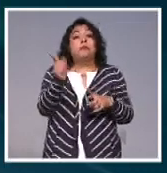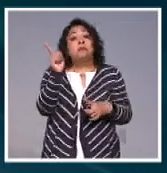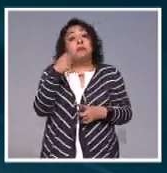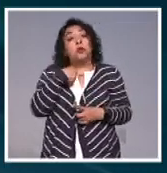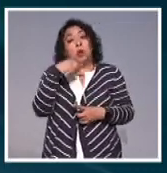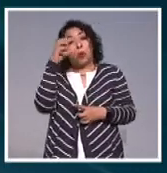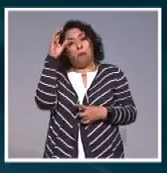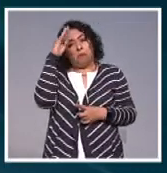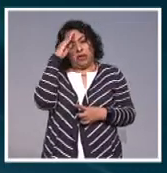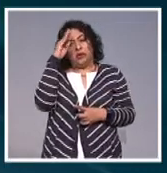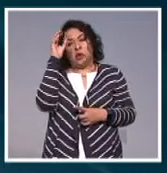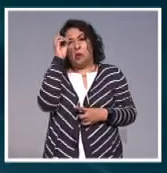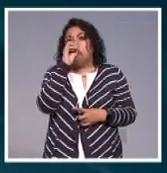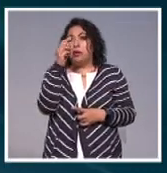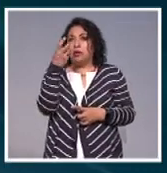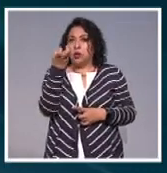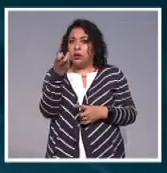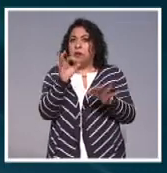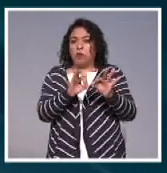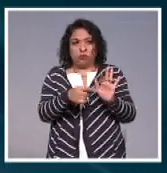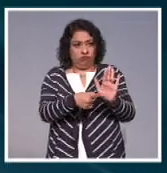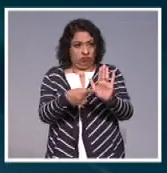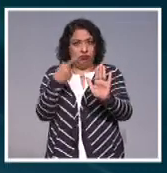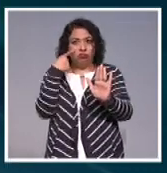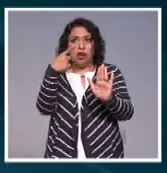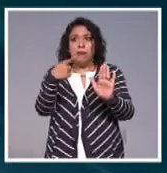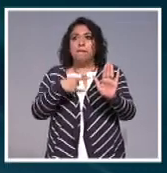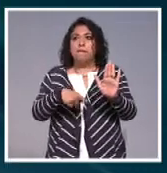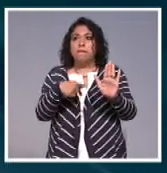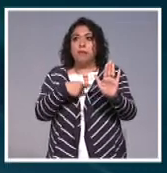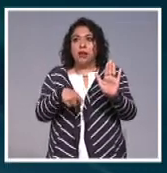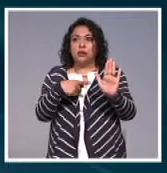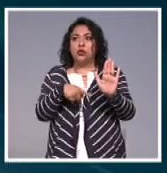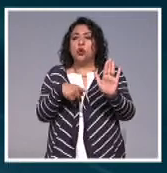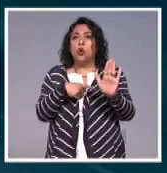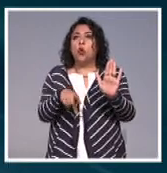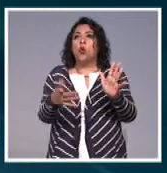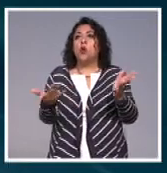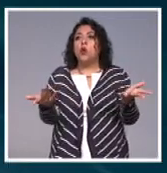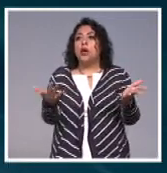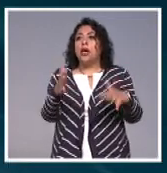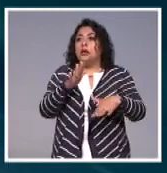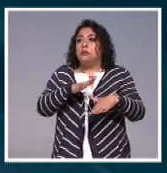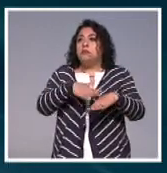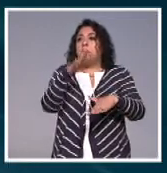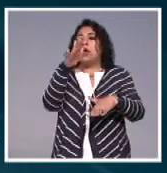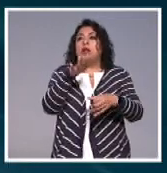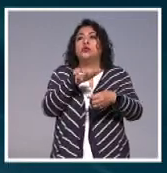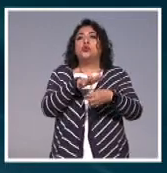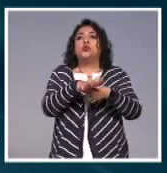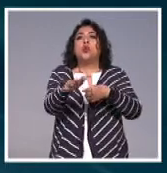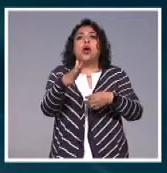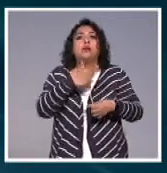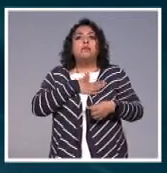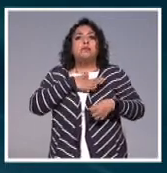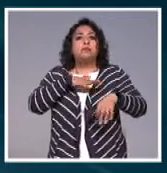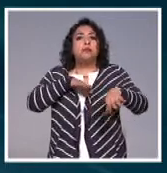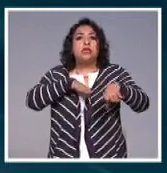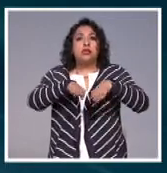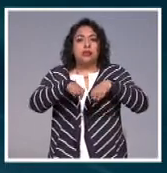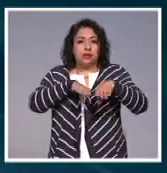parece también muy importante mostrarle a la gente lo que más he